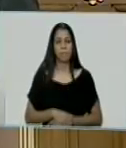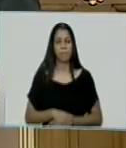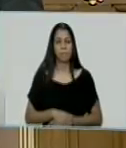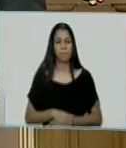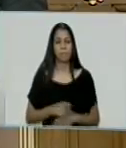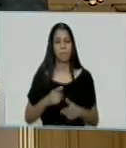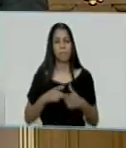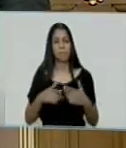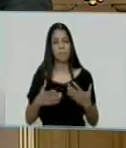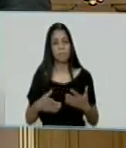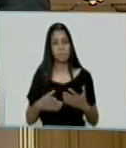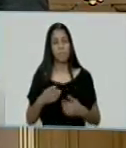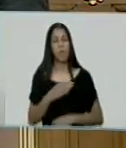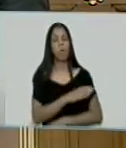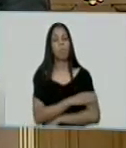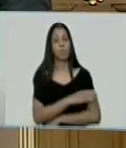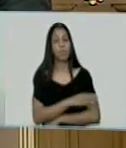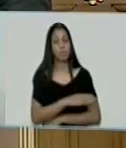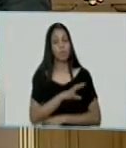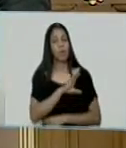Por eso está la derecha como está.